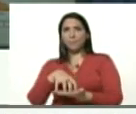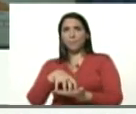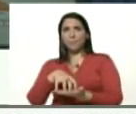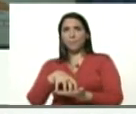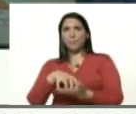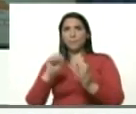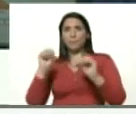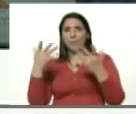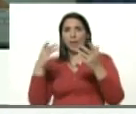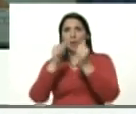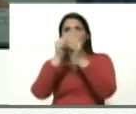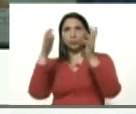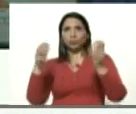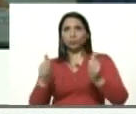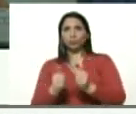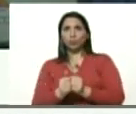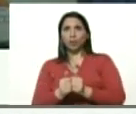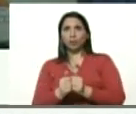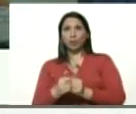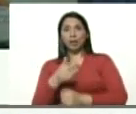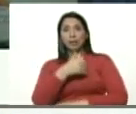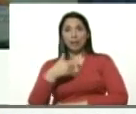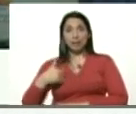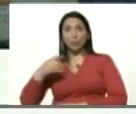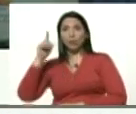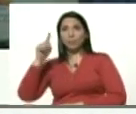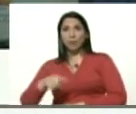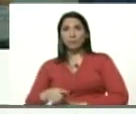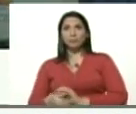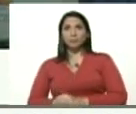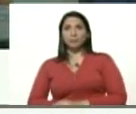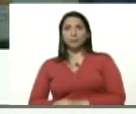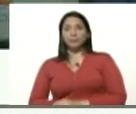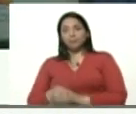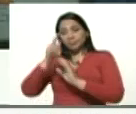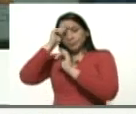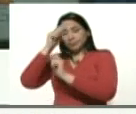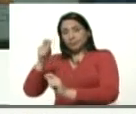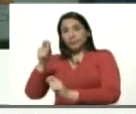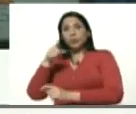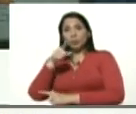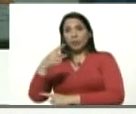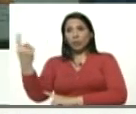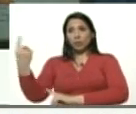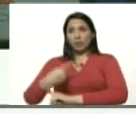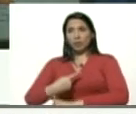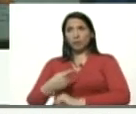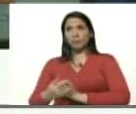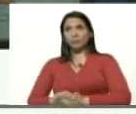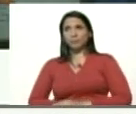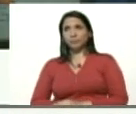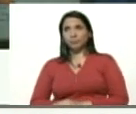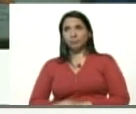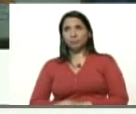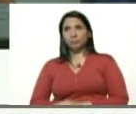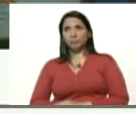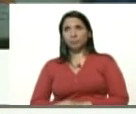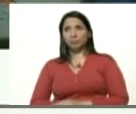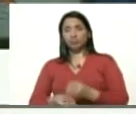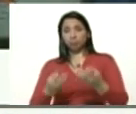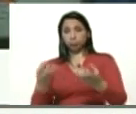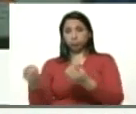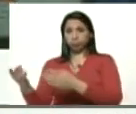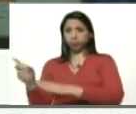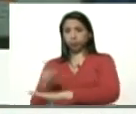glorioso de Anzoátegui. Queremos también cumplir con el reconocimiento que usted nos ha ordenado entregar a el